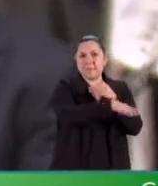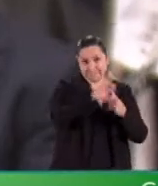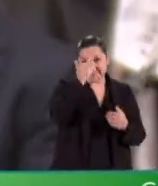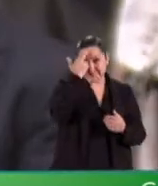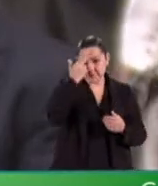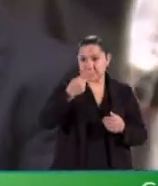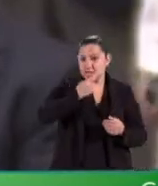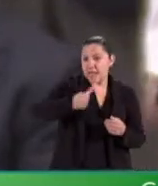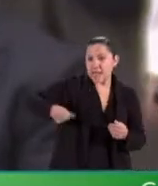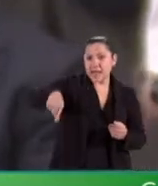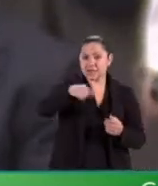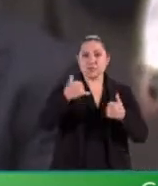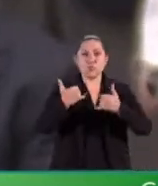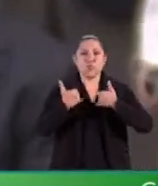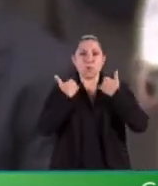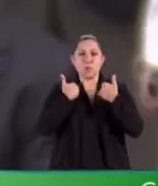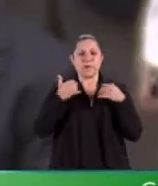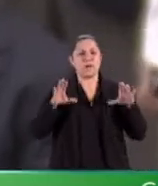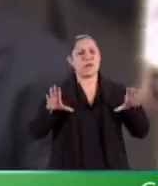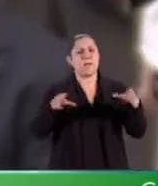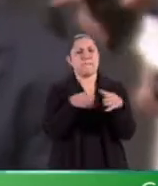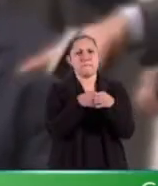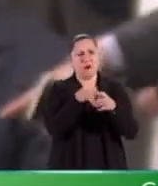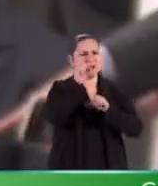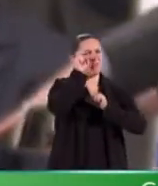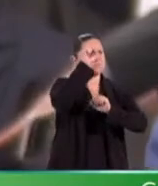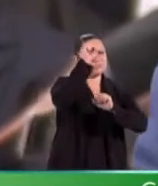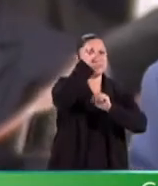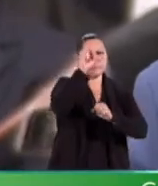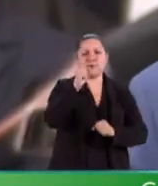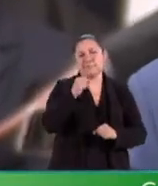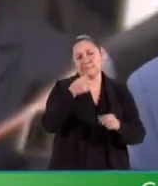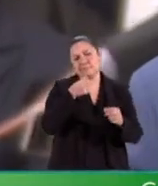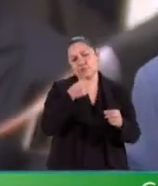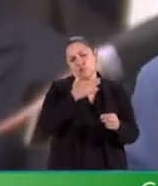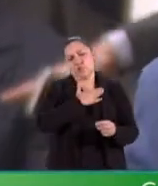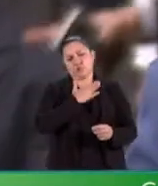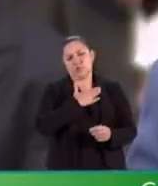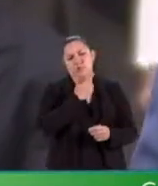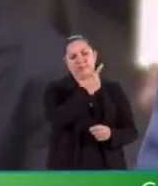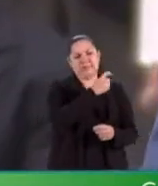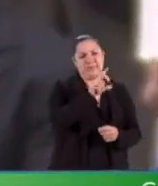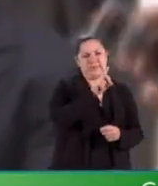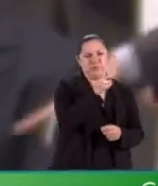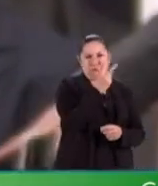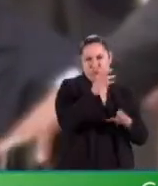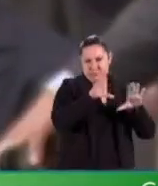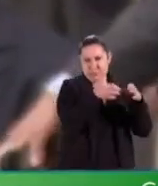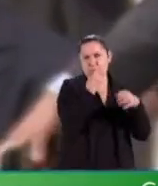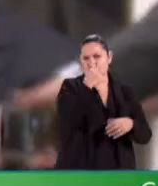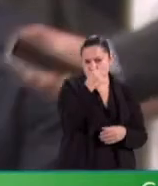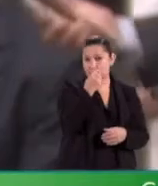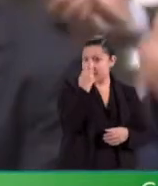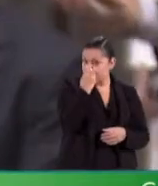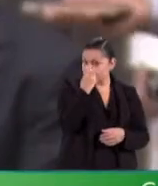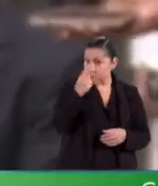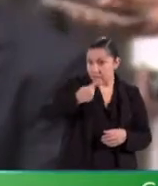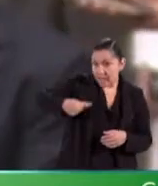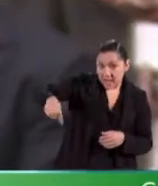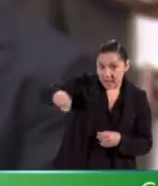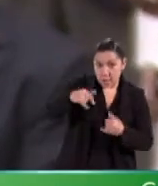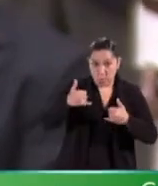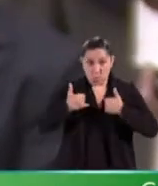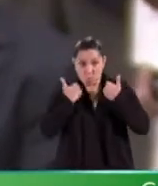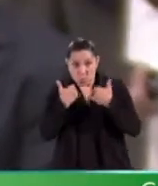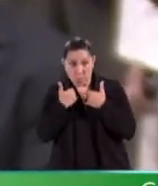Soy 132. Cabe recalcar que cuando los jóvenes se organizan, el poder tiembla, y